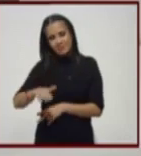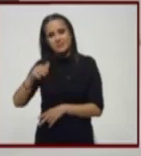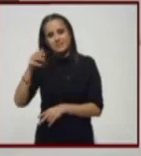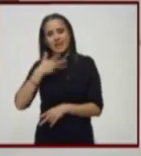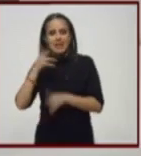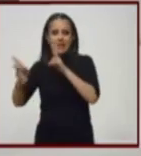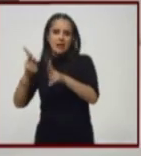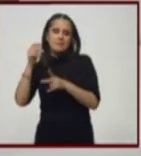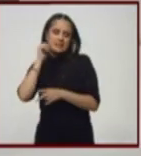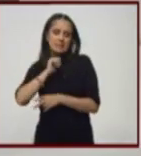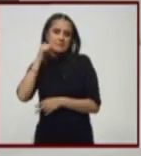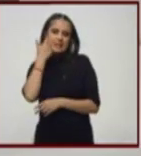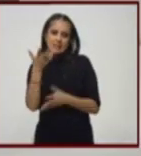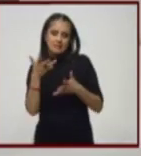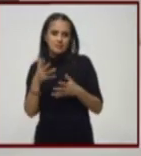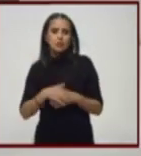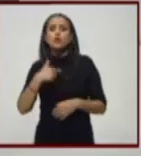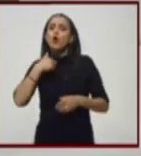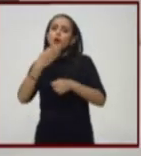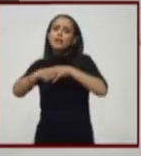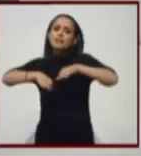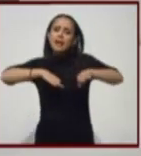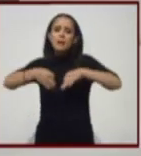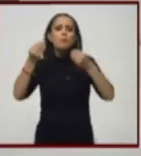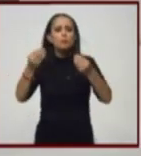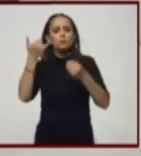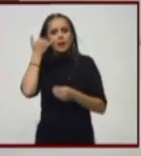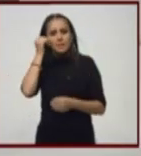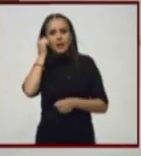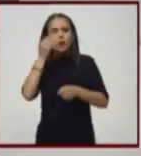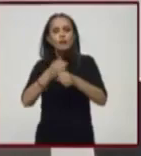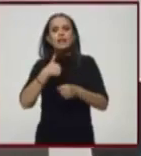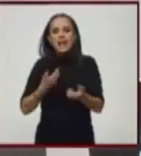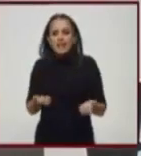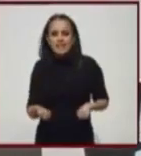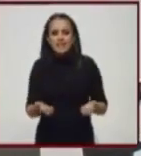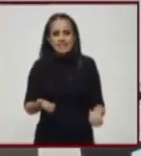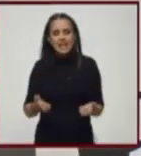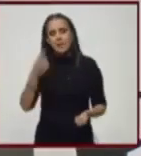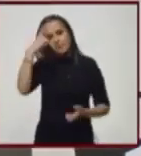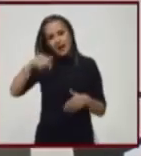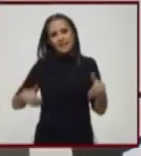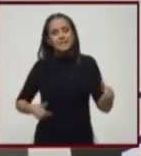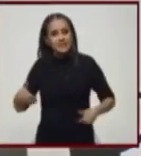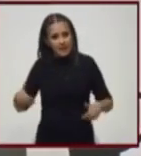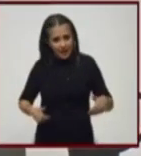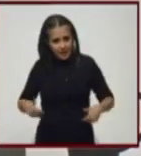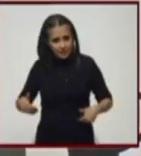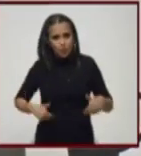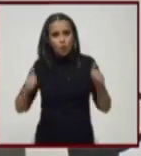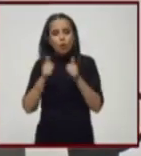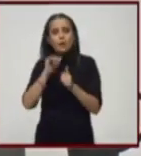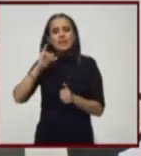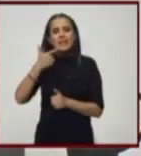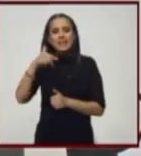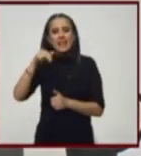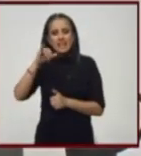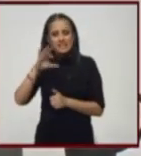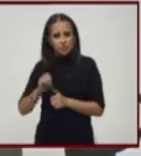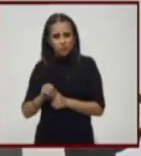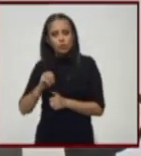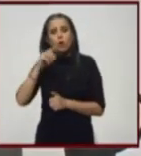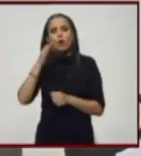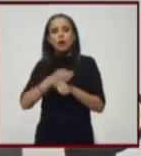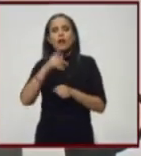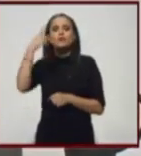pero no sé trabajando mucho javier estoy en ensayos de teatro con ignacio flores de la lama un